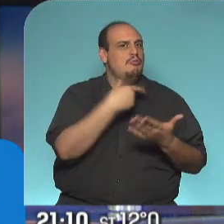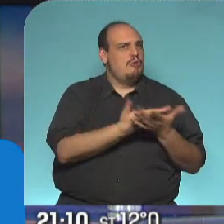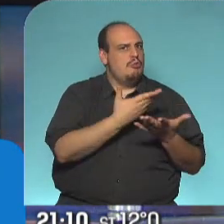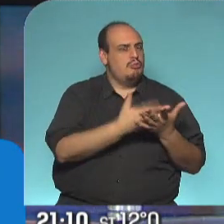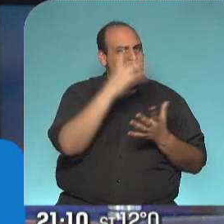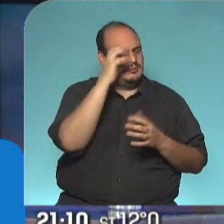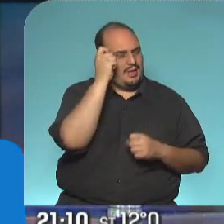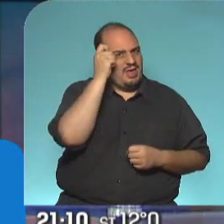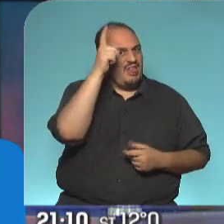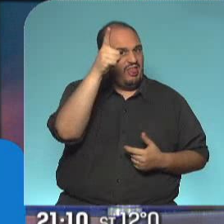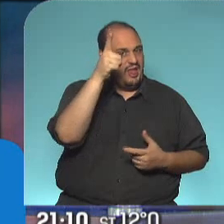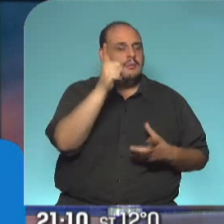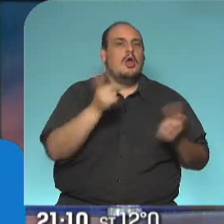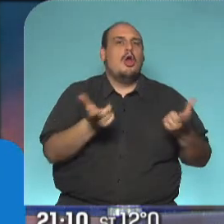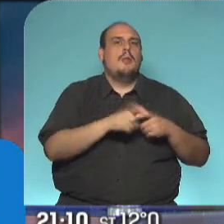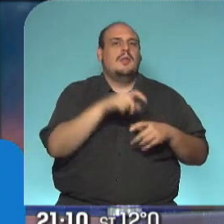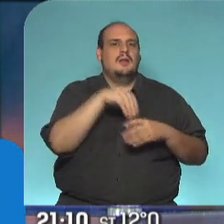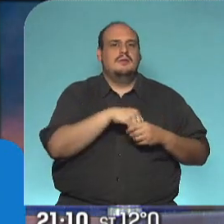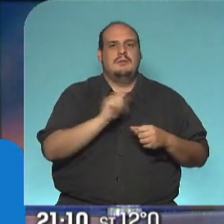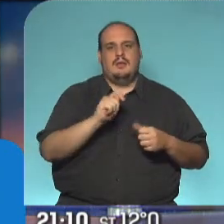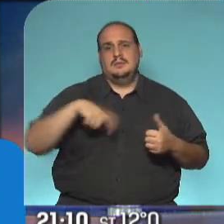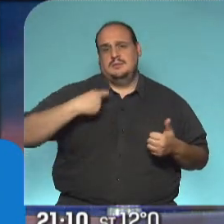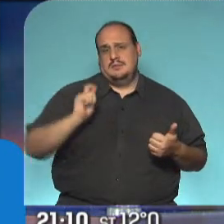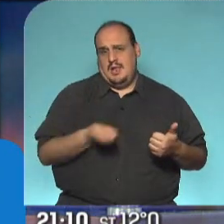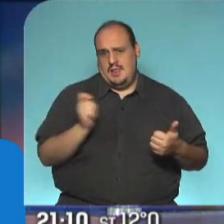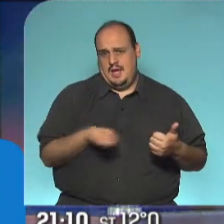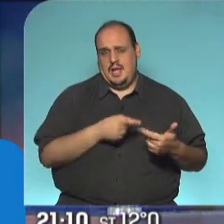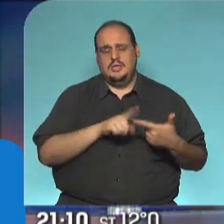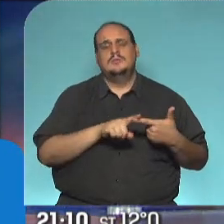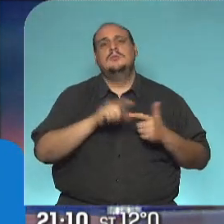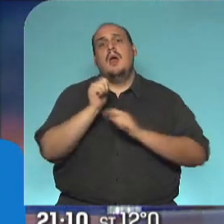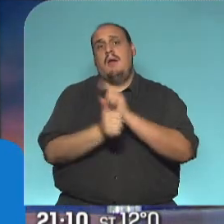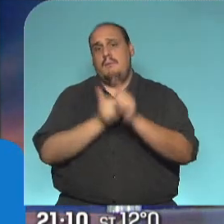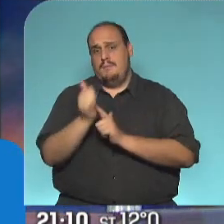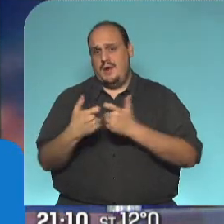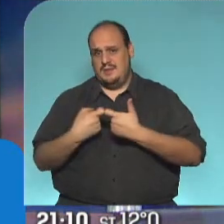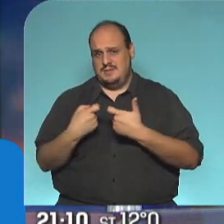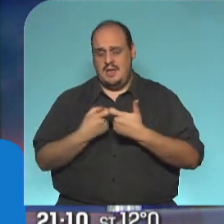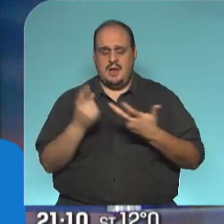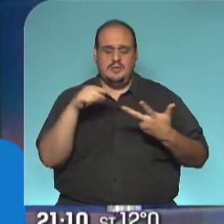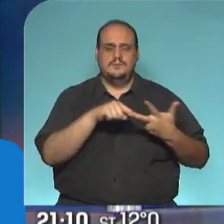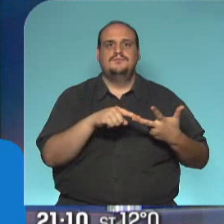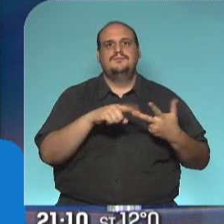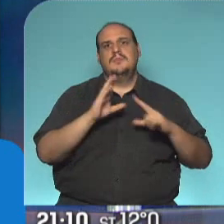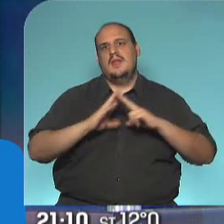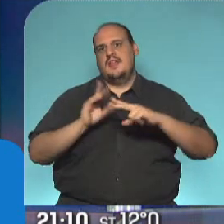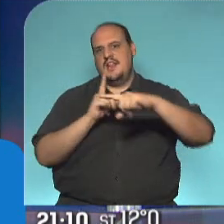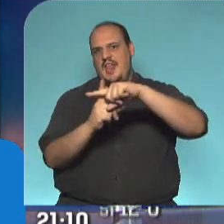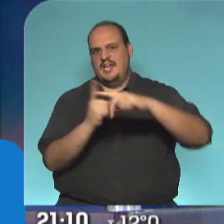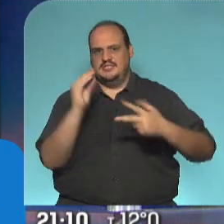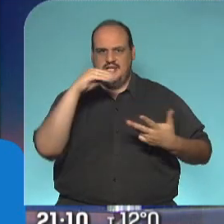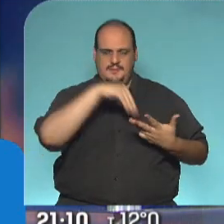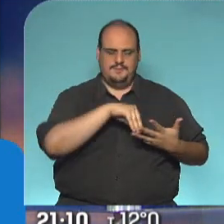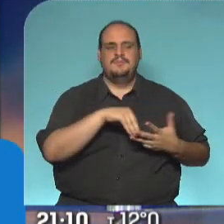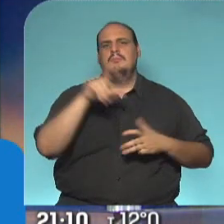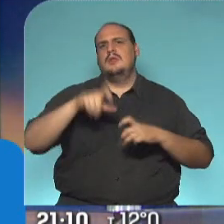propuestas, conformado, por supuesto, por los sindicalistas, también por empresarios, por la iglesia, por representantes de